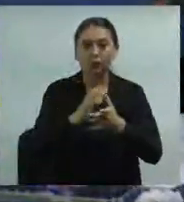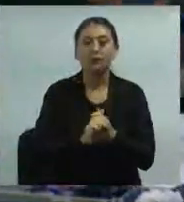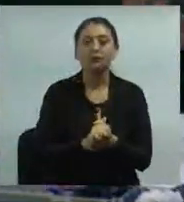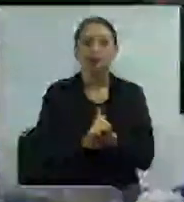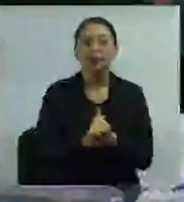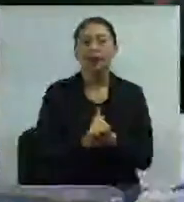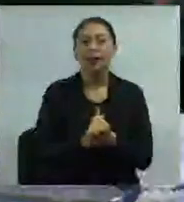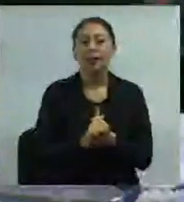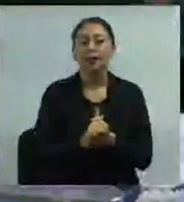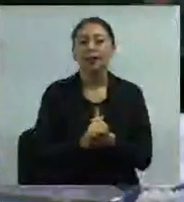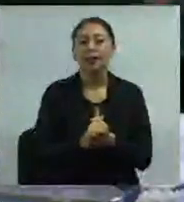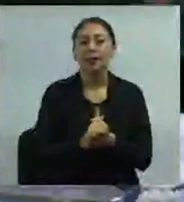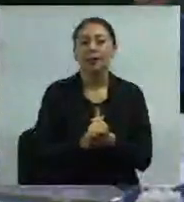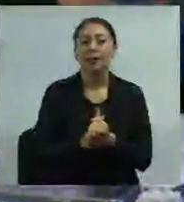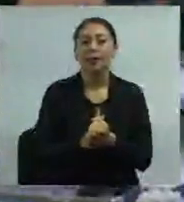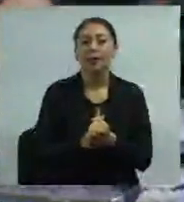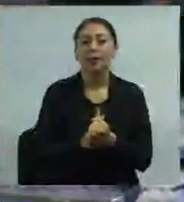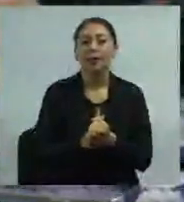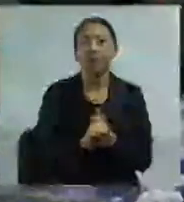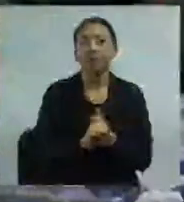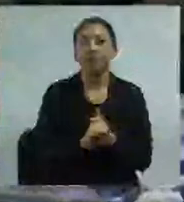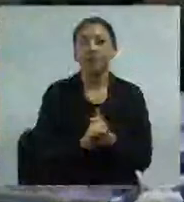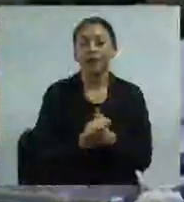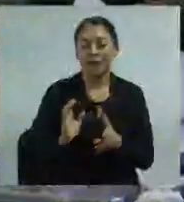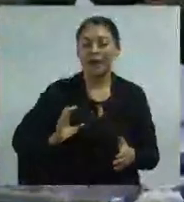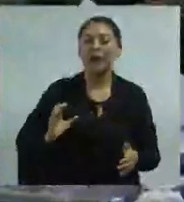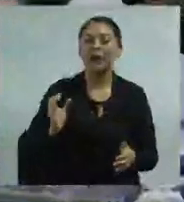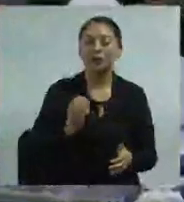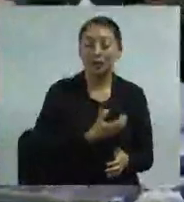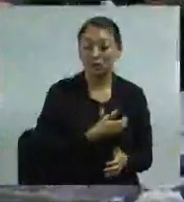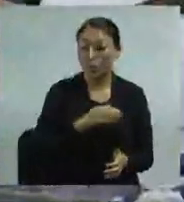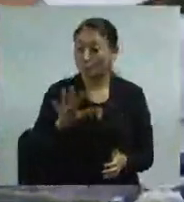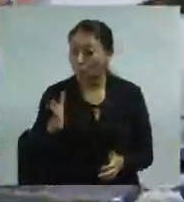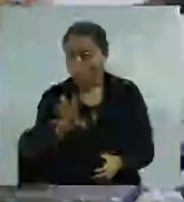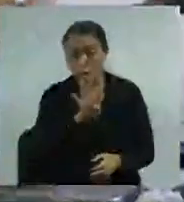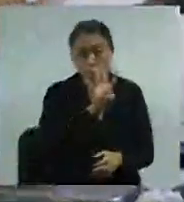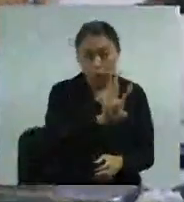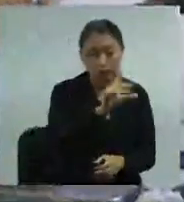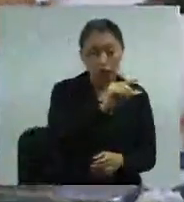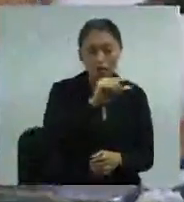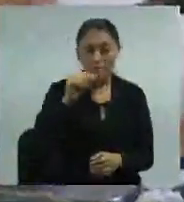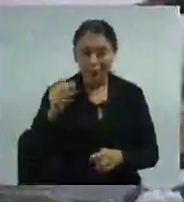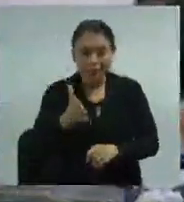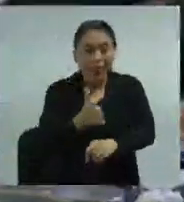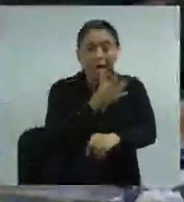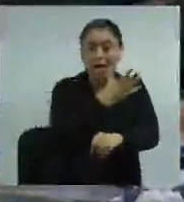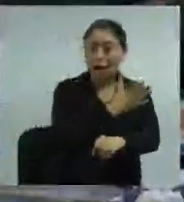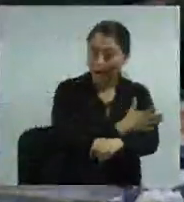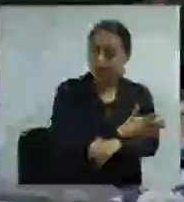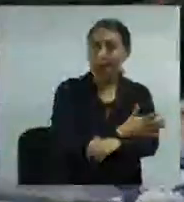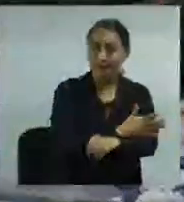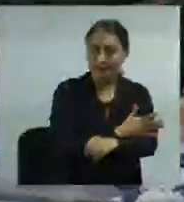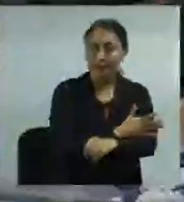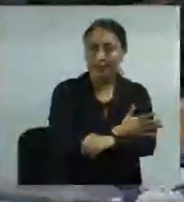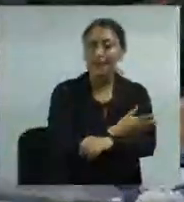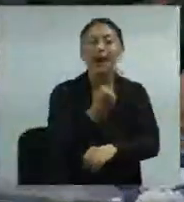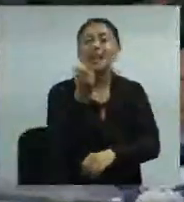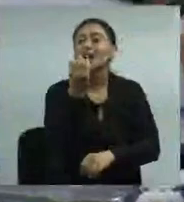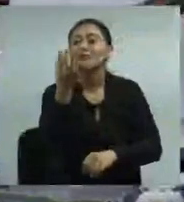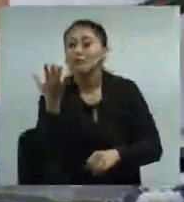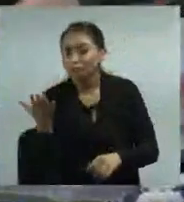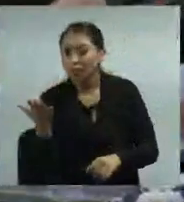al menos al Congreso por lo menos con 4 meses de anticipación a la fecha en